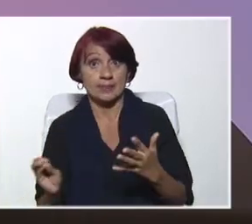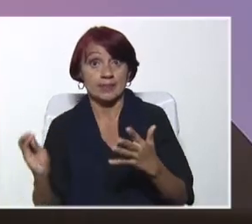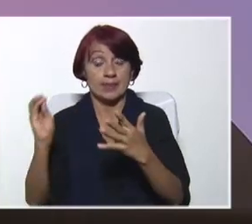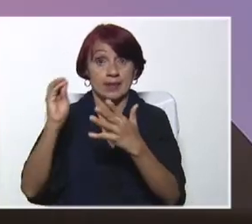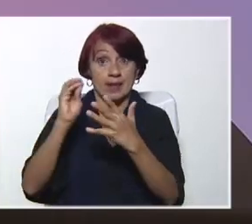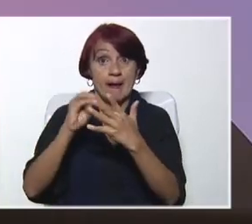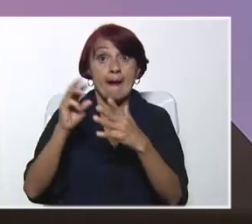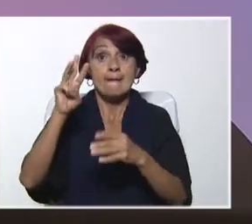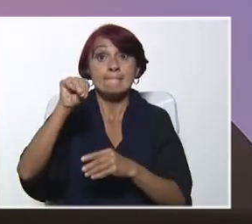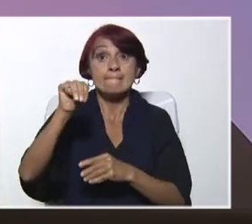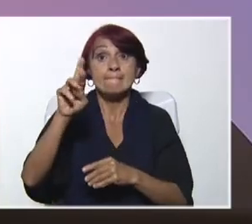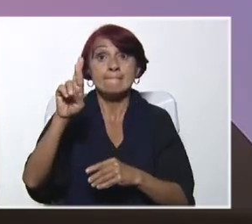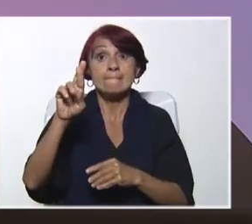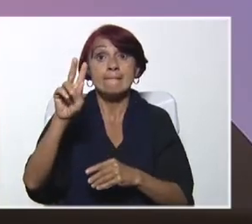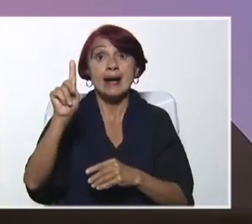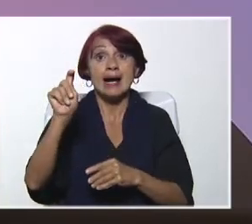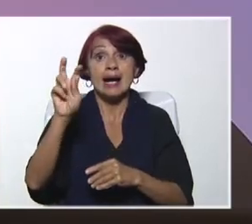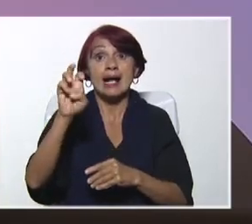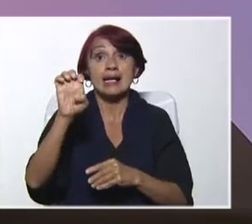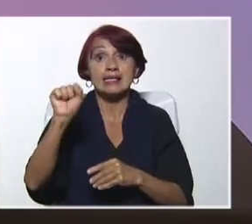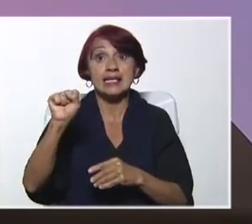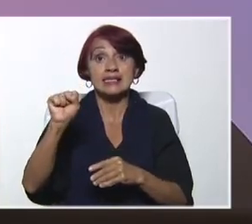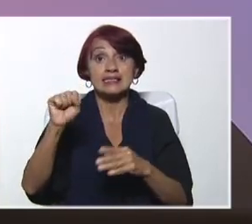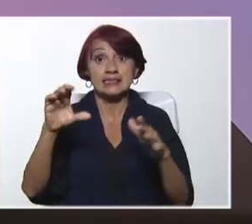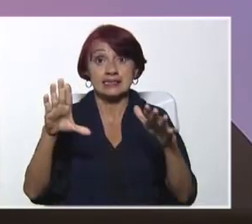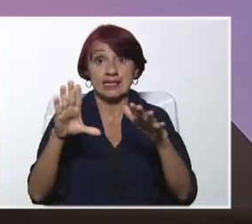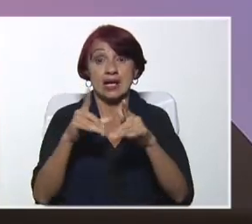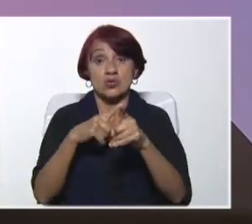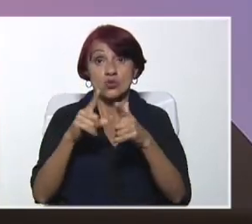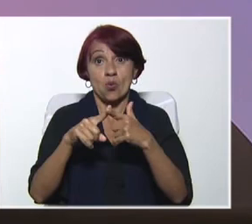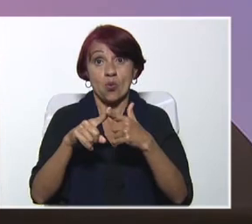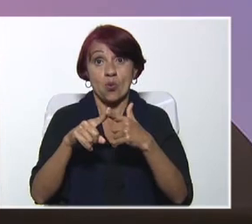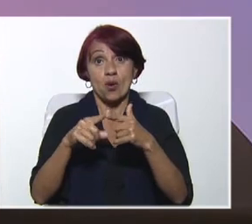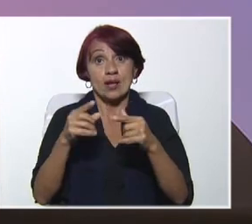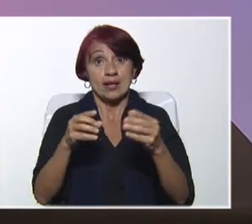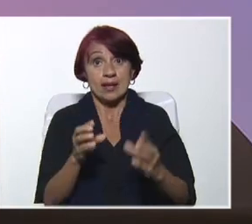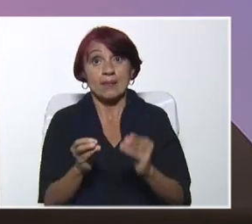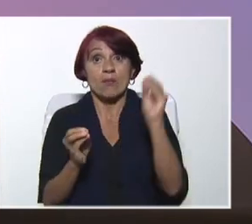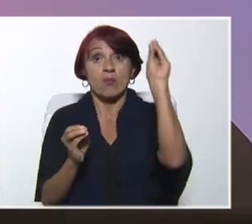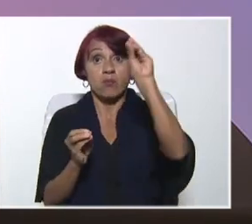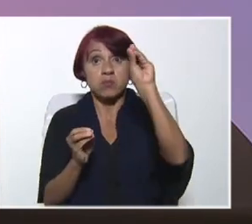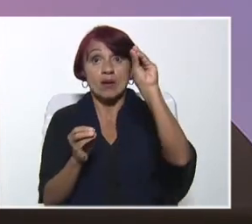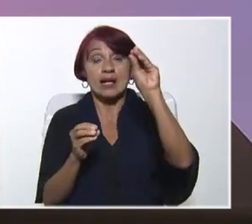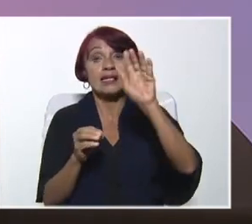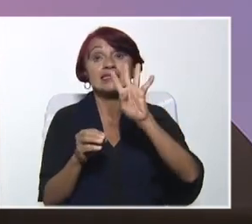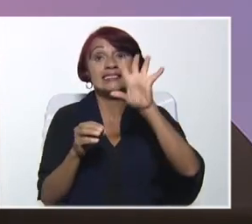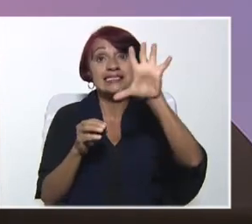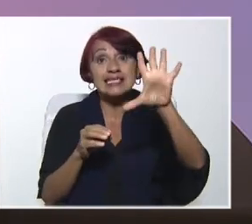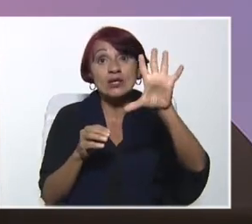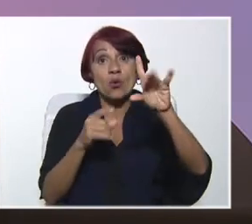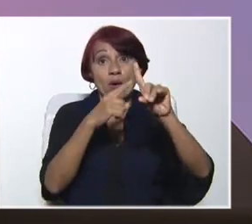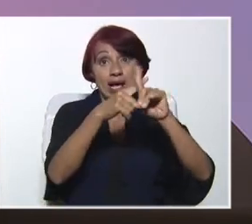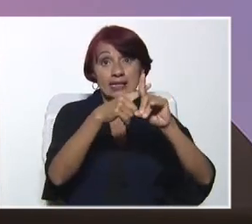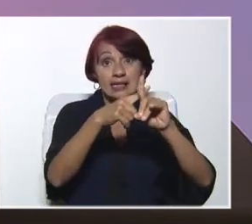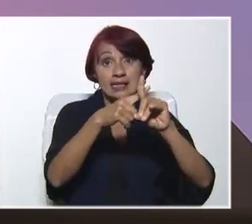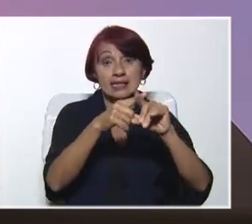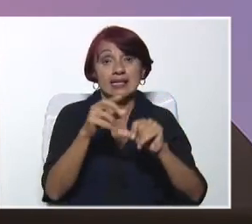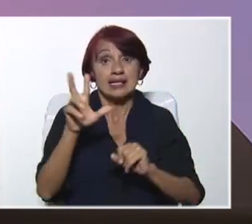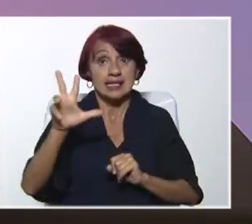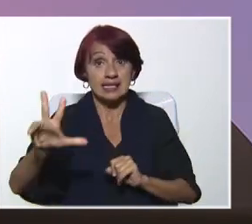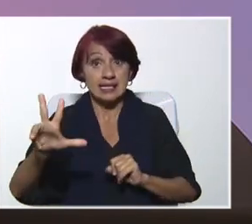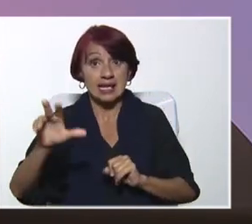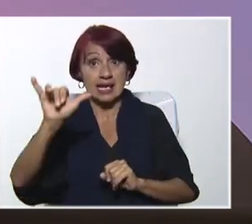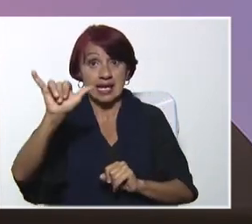5 en X y 3 en Y, 5 en X y